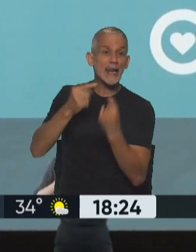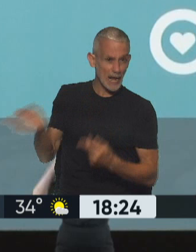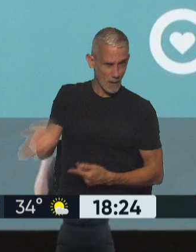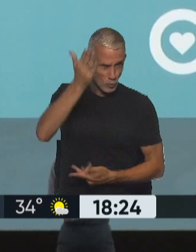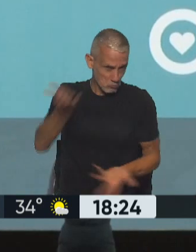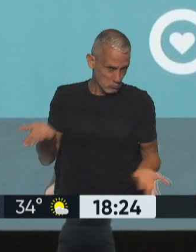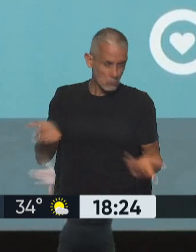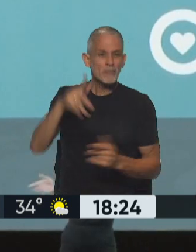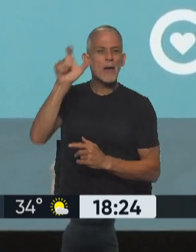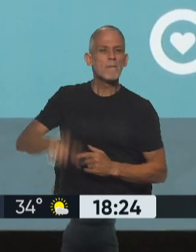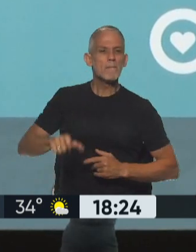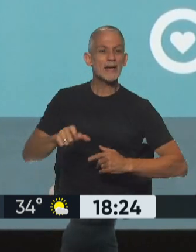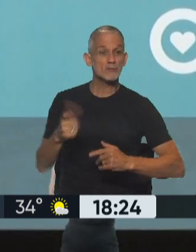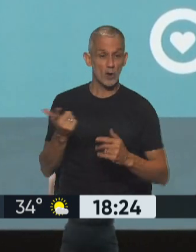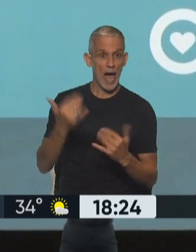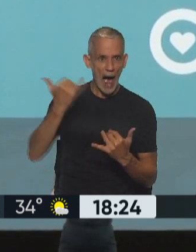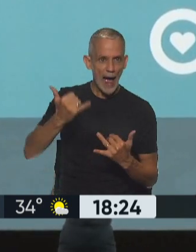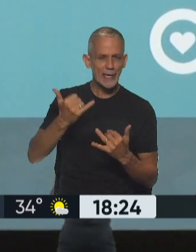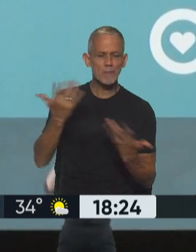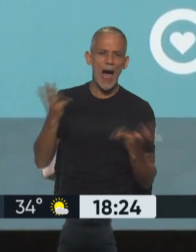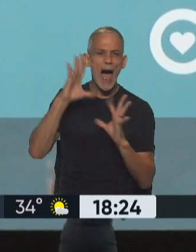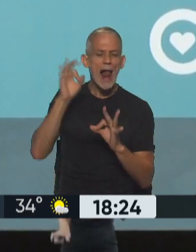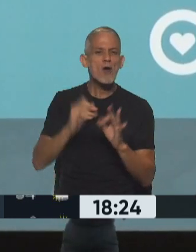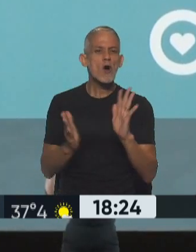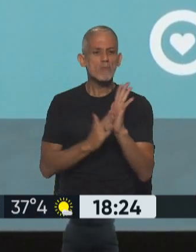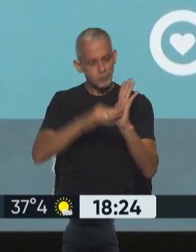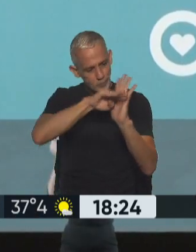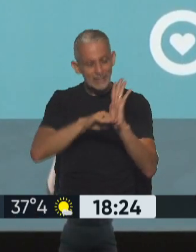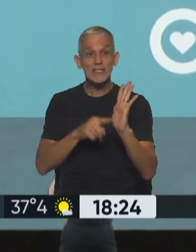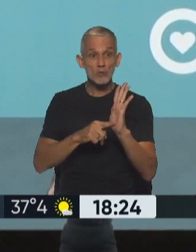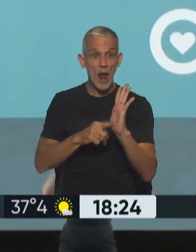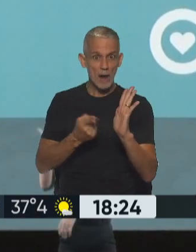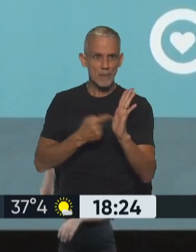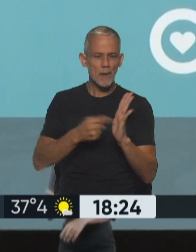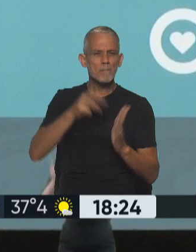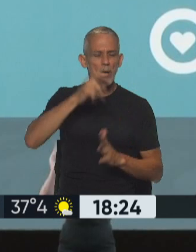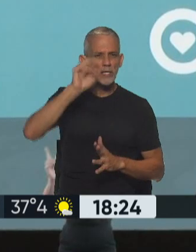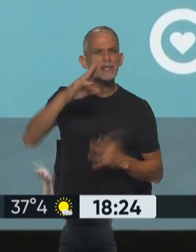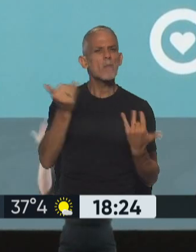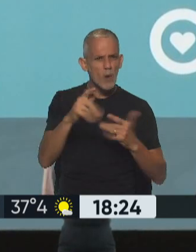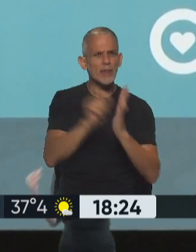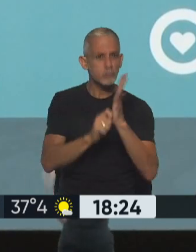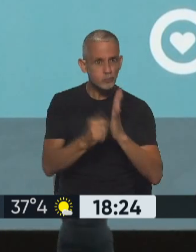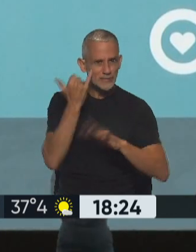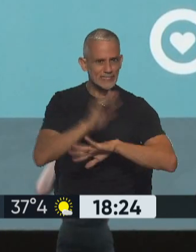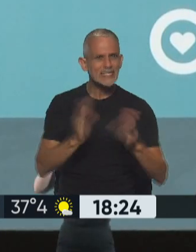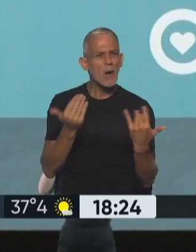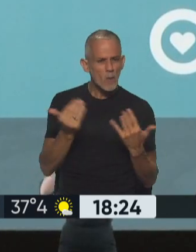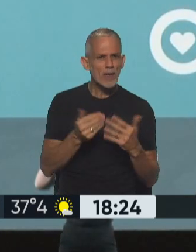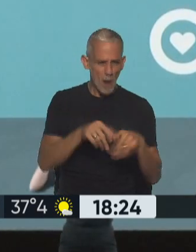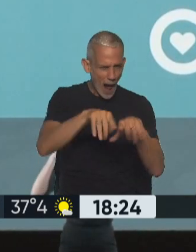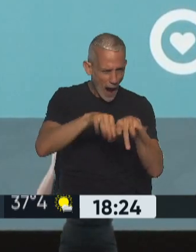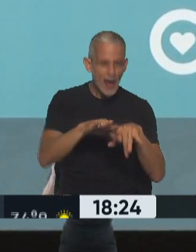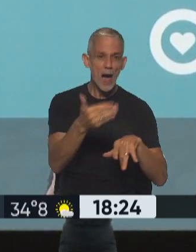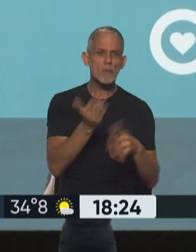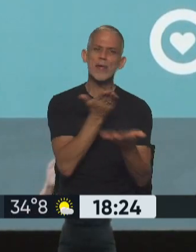Está realizando una contraprestación y es titular de potenciar podrá partir este mismo momento ingresar ya mismo validar la